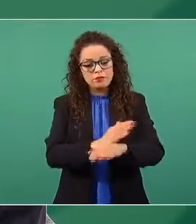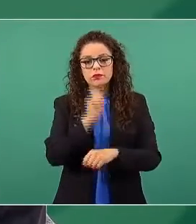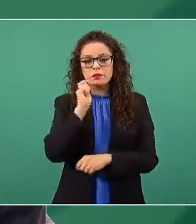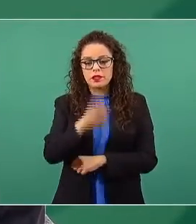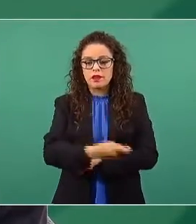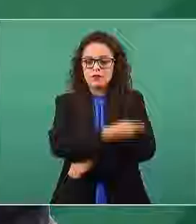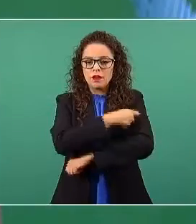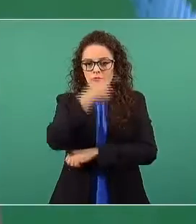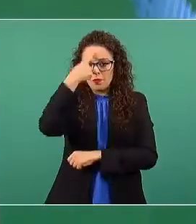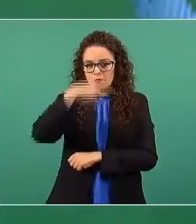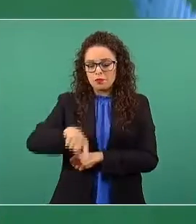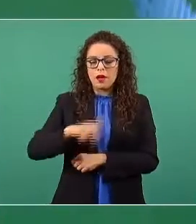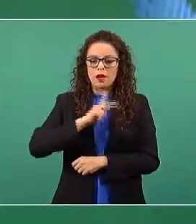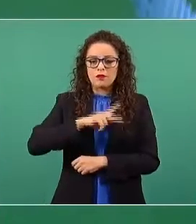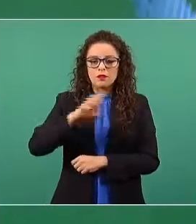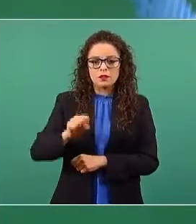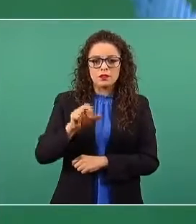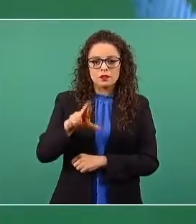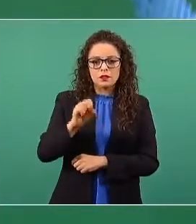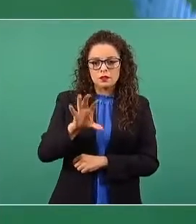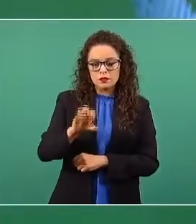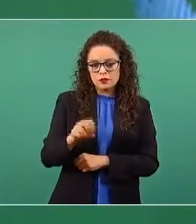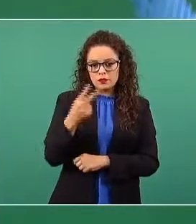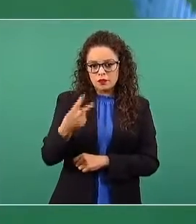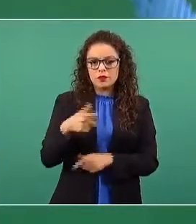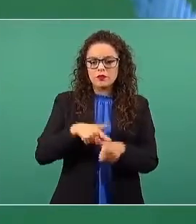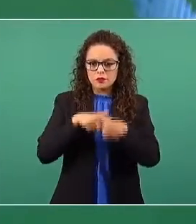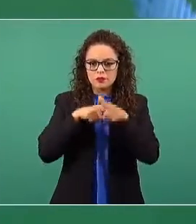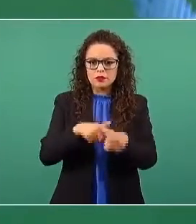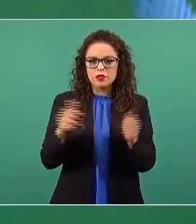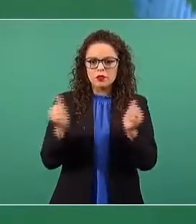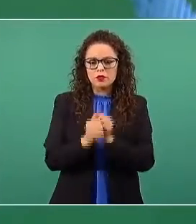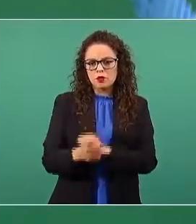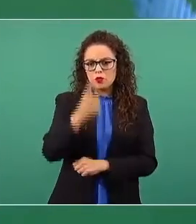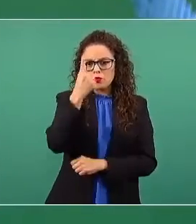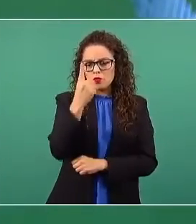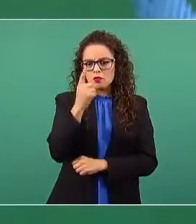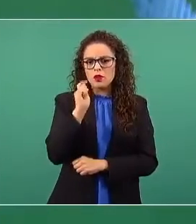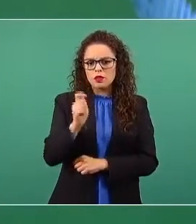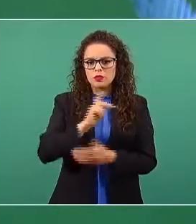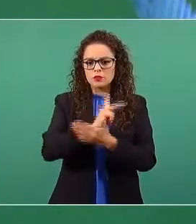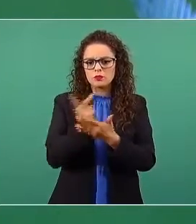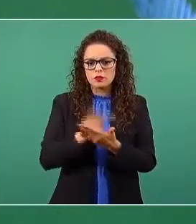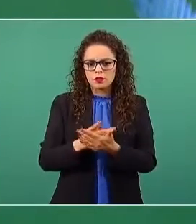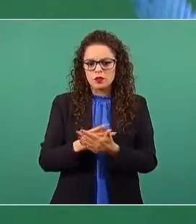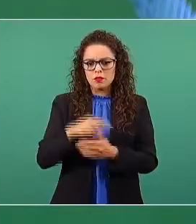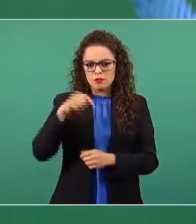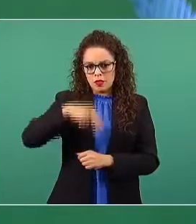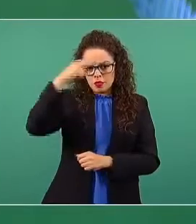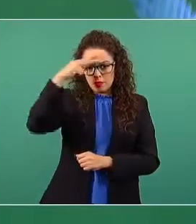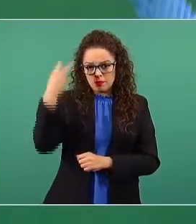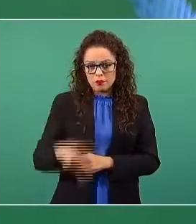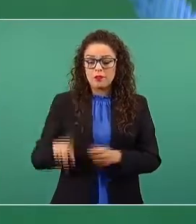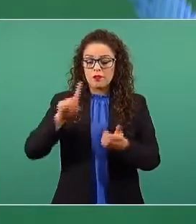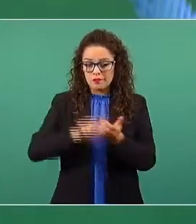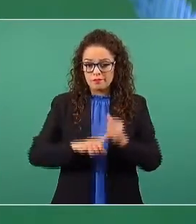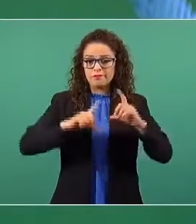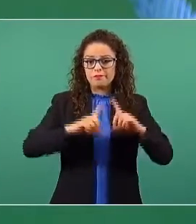virus SARS-CoV-2, se seguirá brindando a través del único programa que existe en México, que es un programa